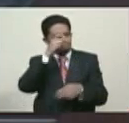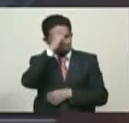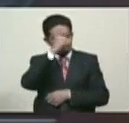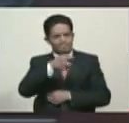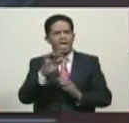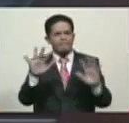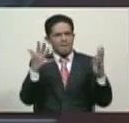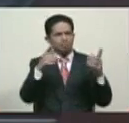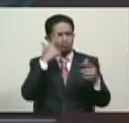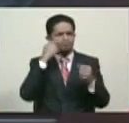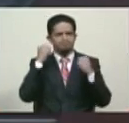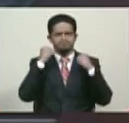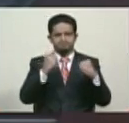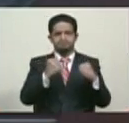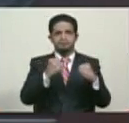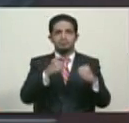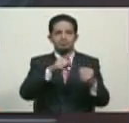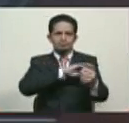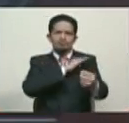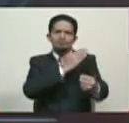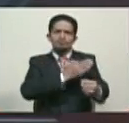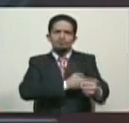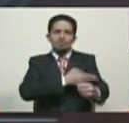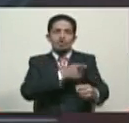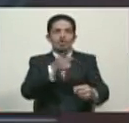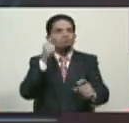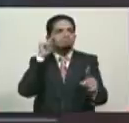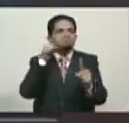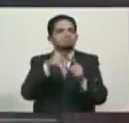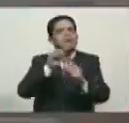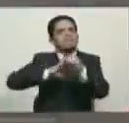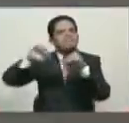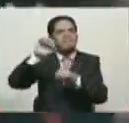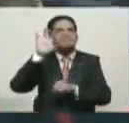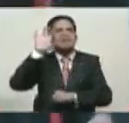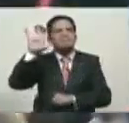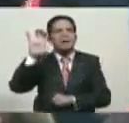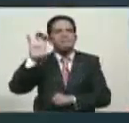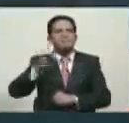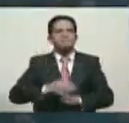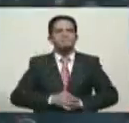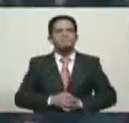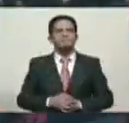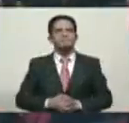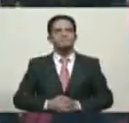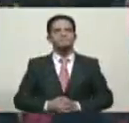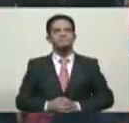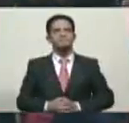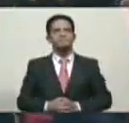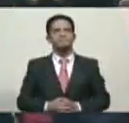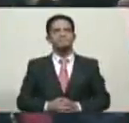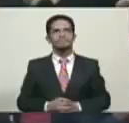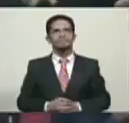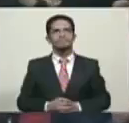su coraje, valentía y pundonor en la defensa de nuestra patria y su soberanía.